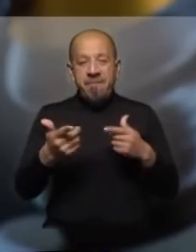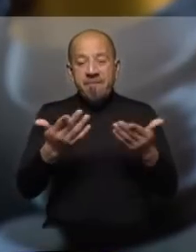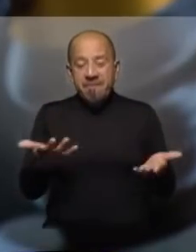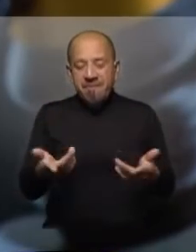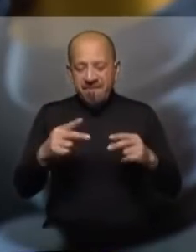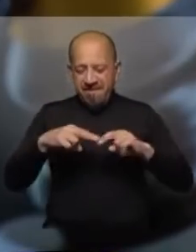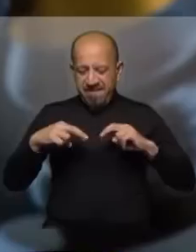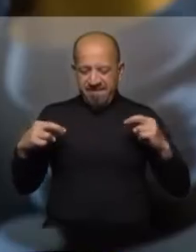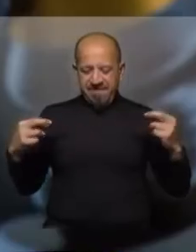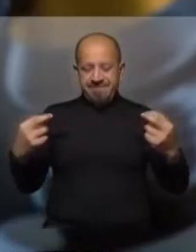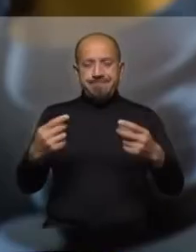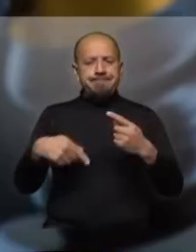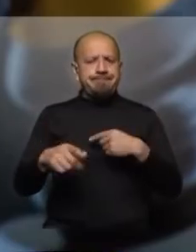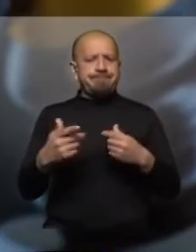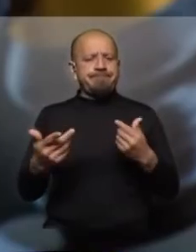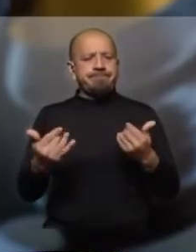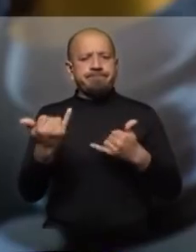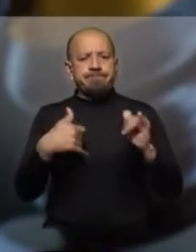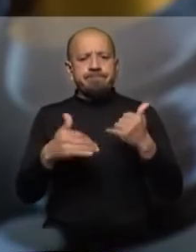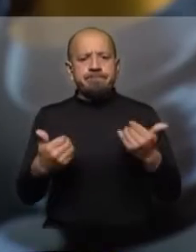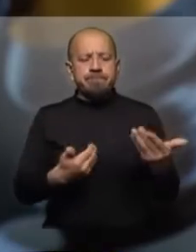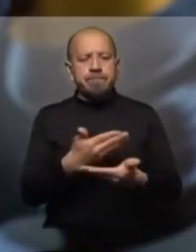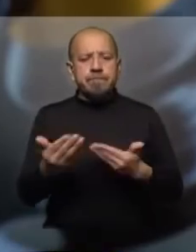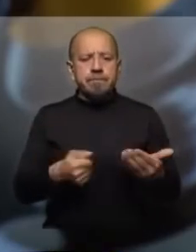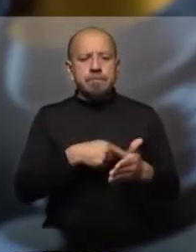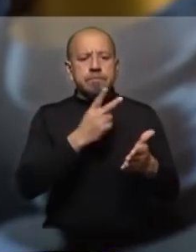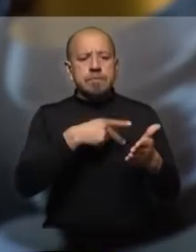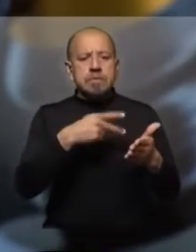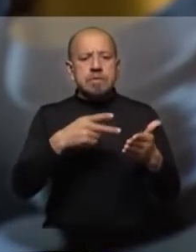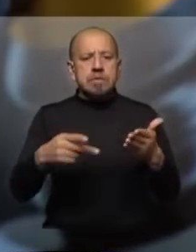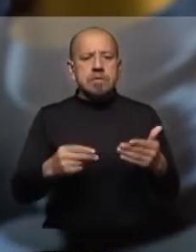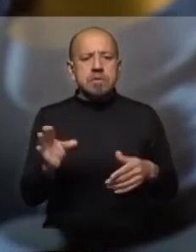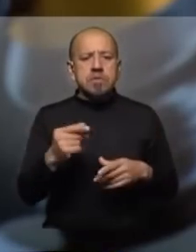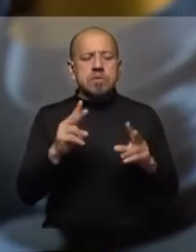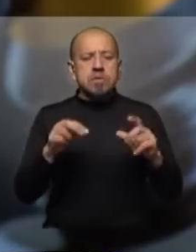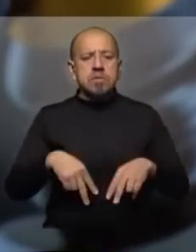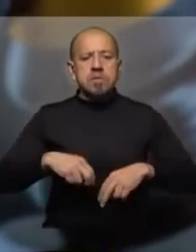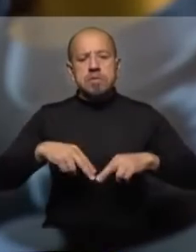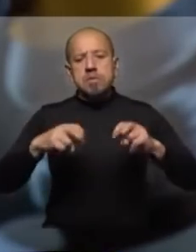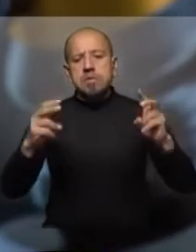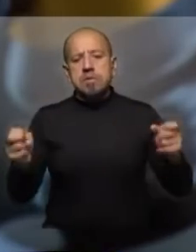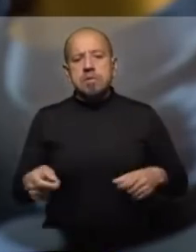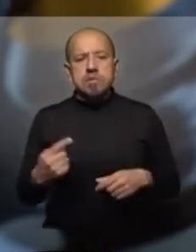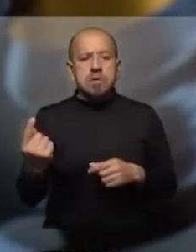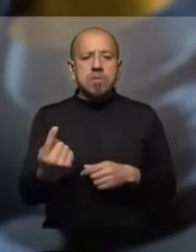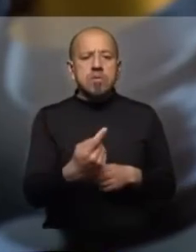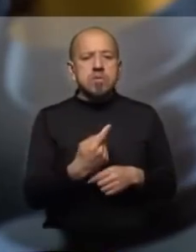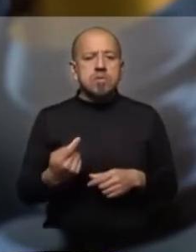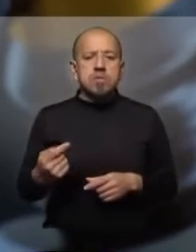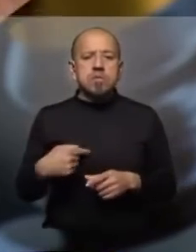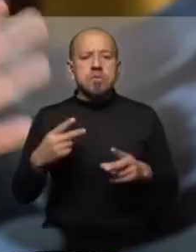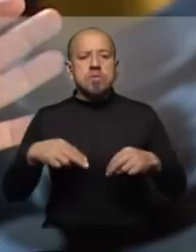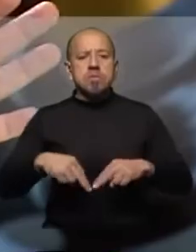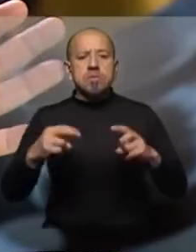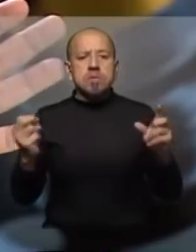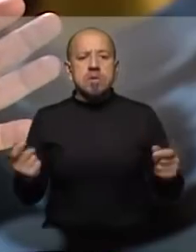sienten a compartir y a y a planificar toda la tarea de investigación cada uno va por la suya e investiga